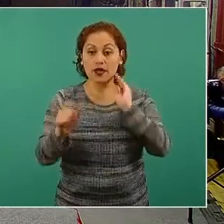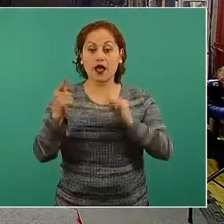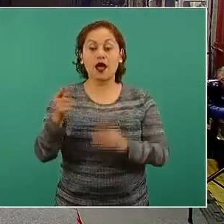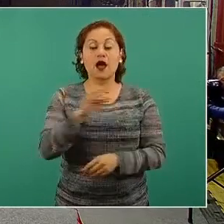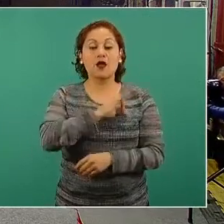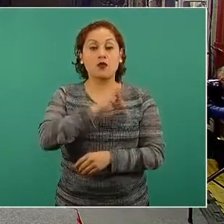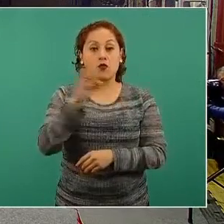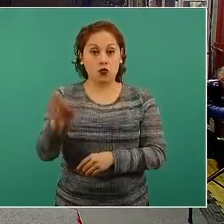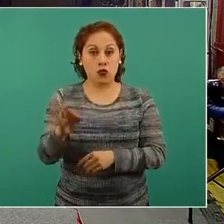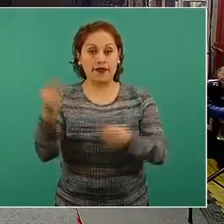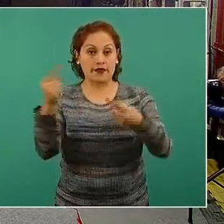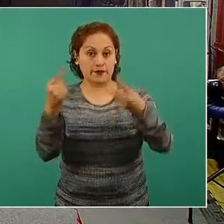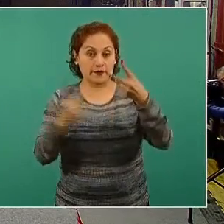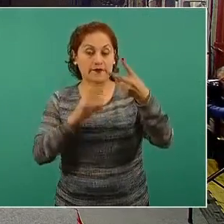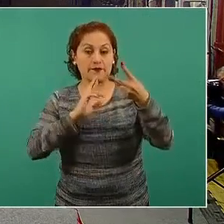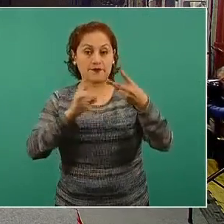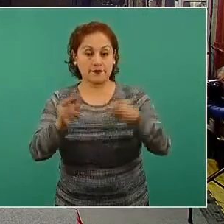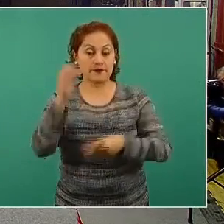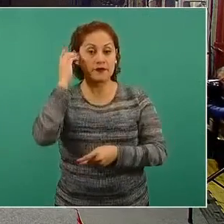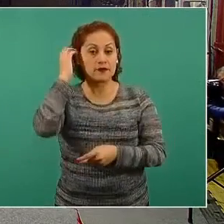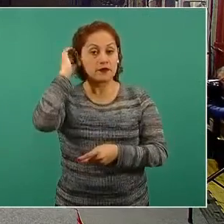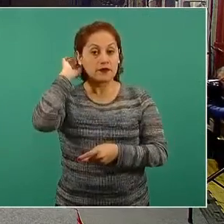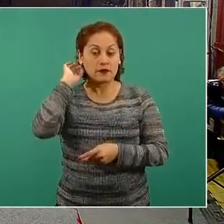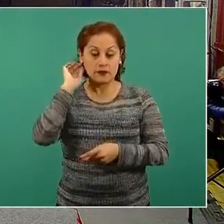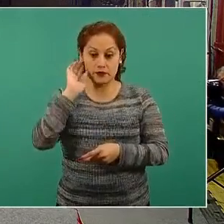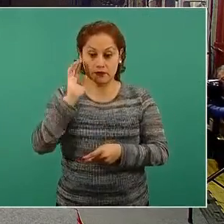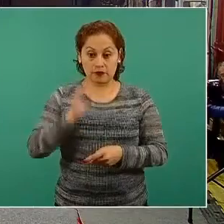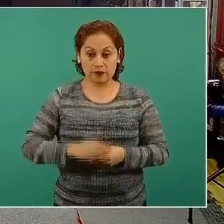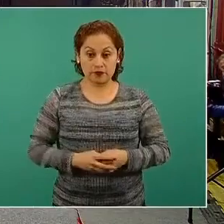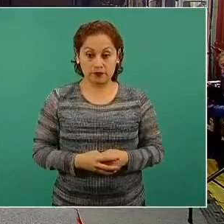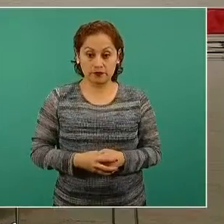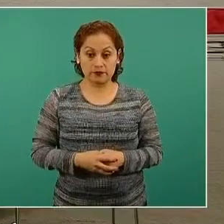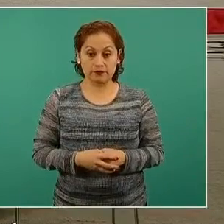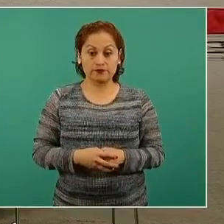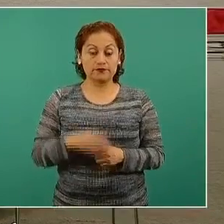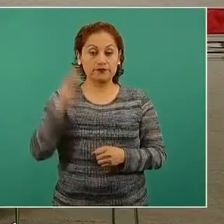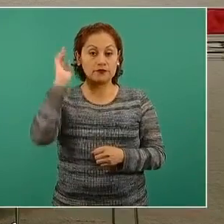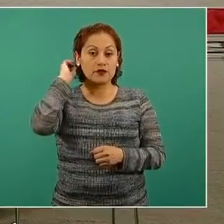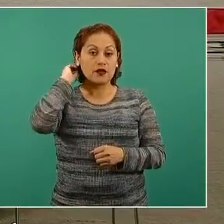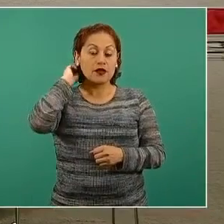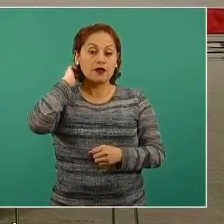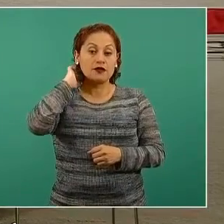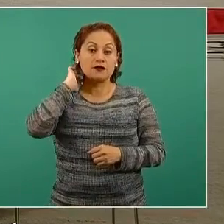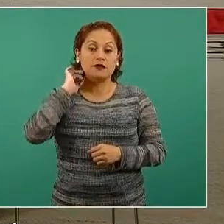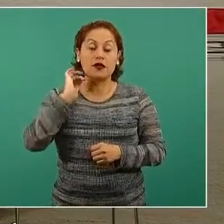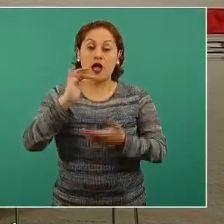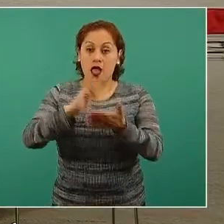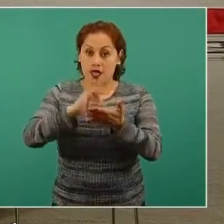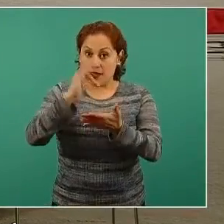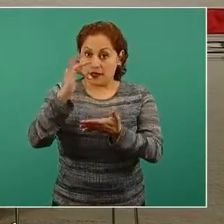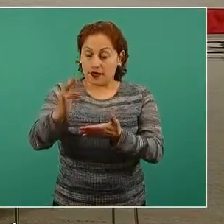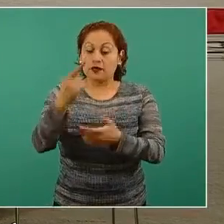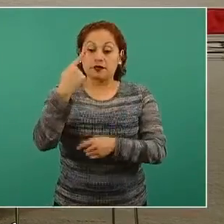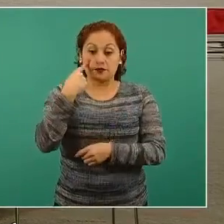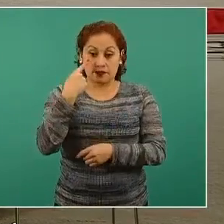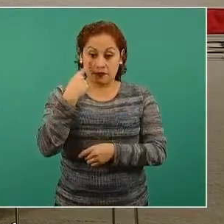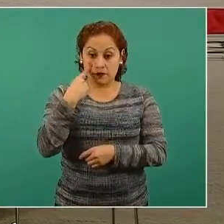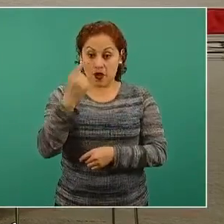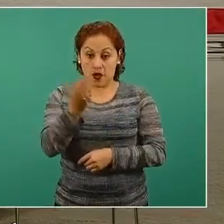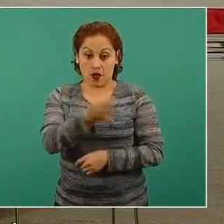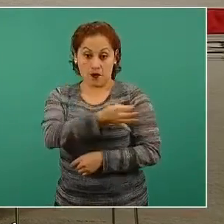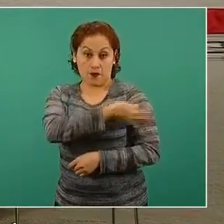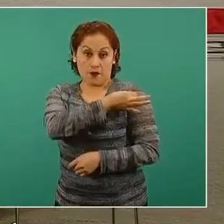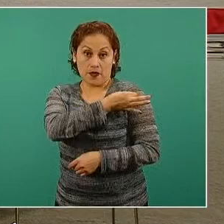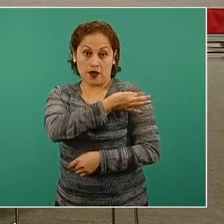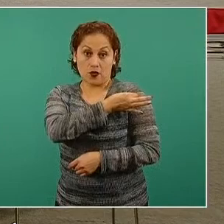hacer estas dos puntualizaciones. Gracias. Sí, muchas gracias. Para efectos de la vacuna